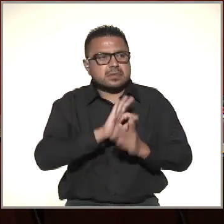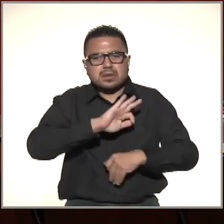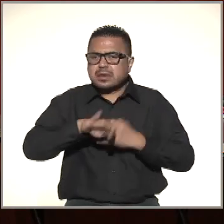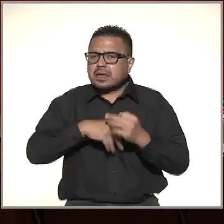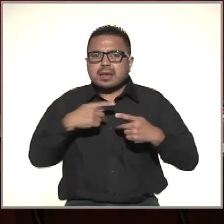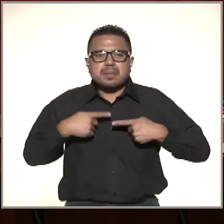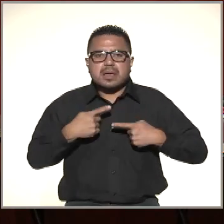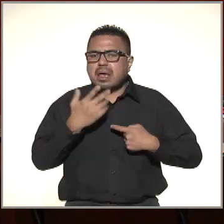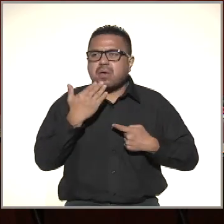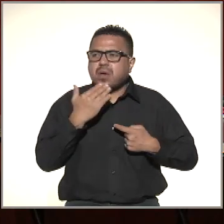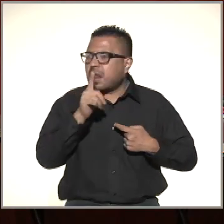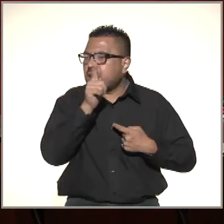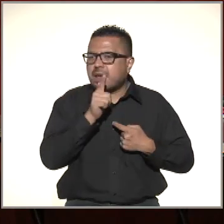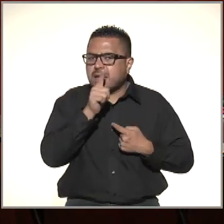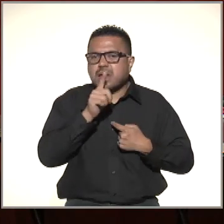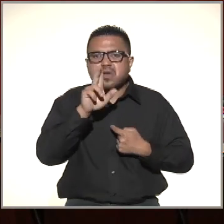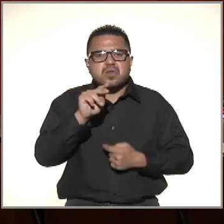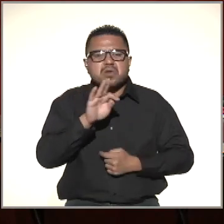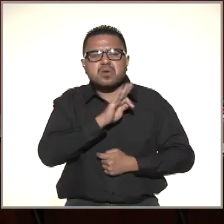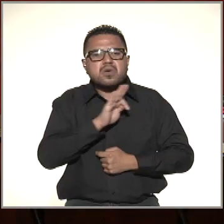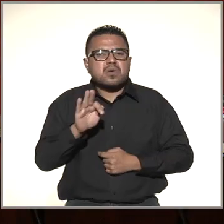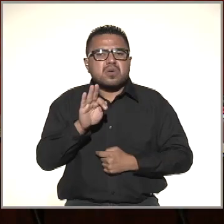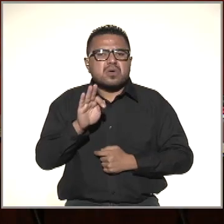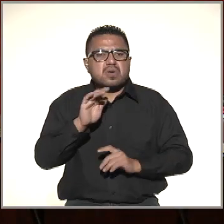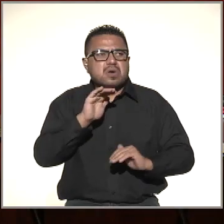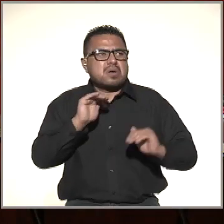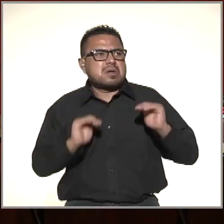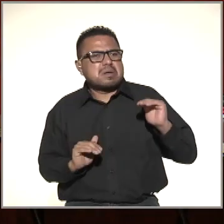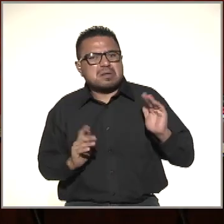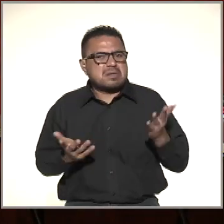sin lengua no se hominiza.